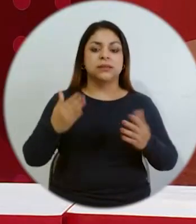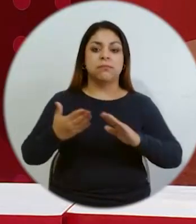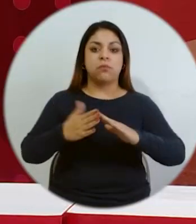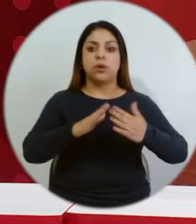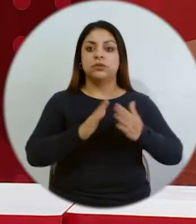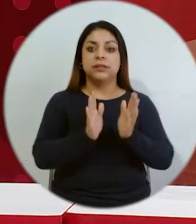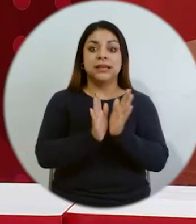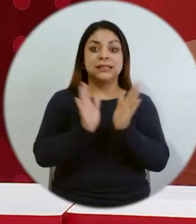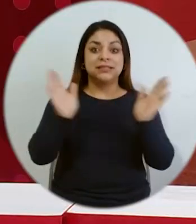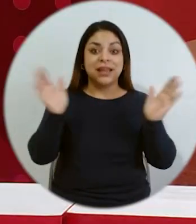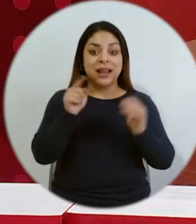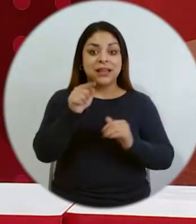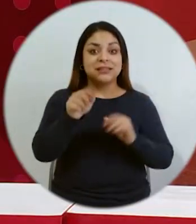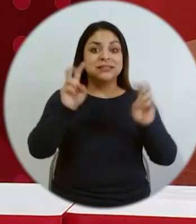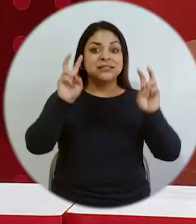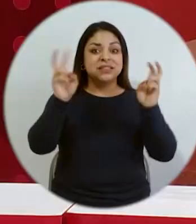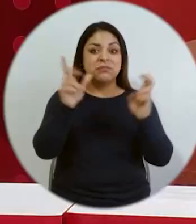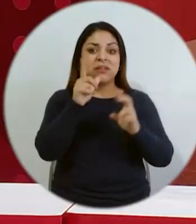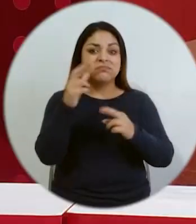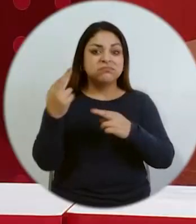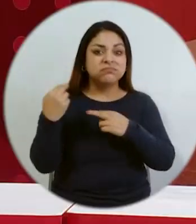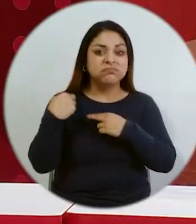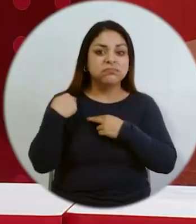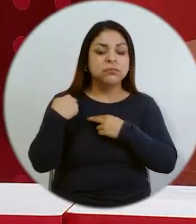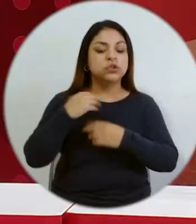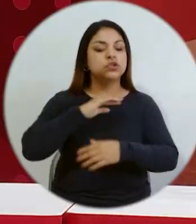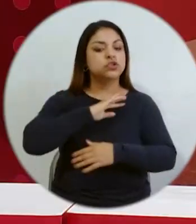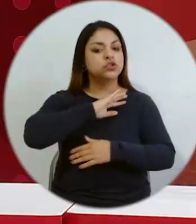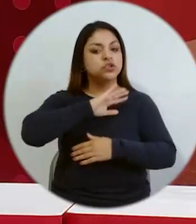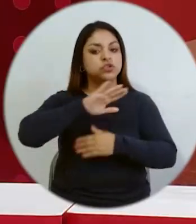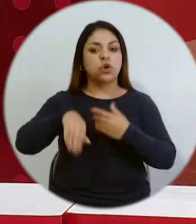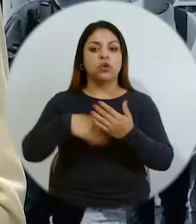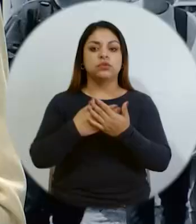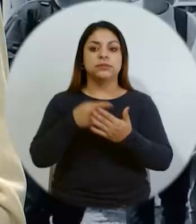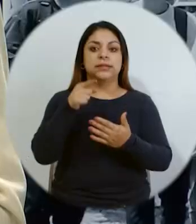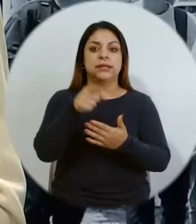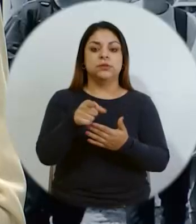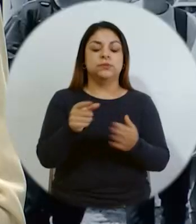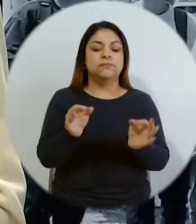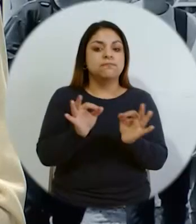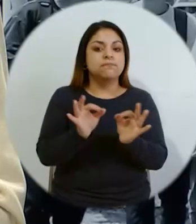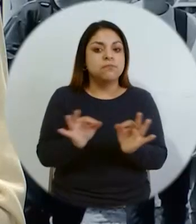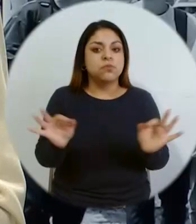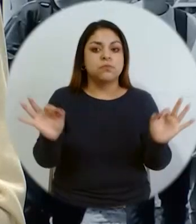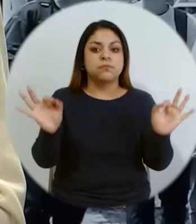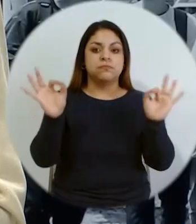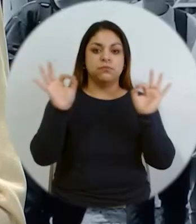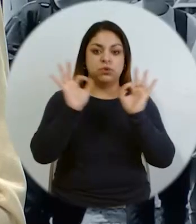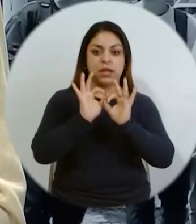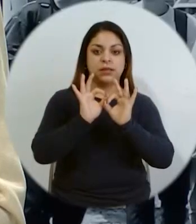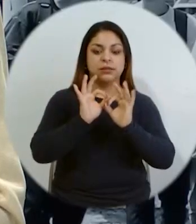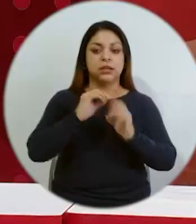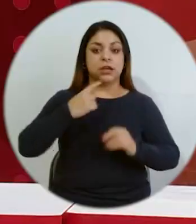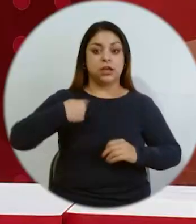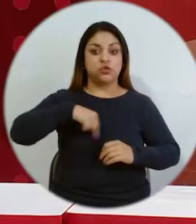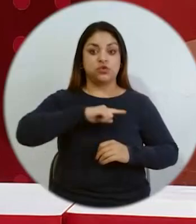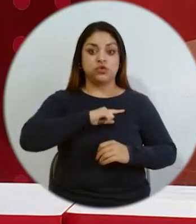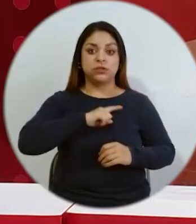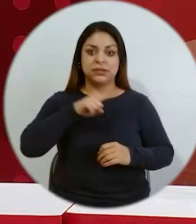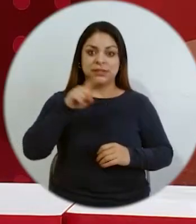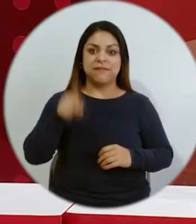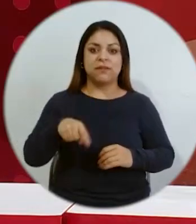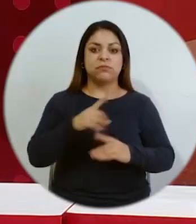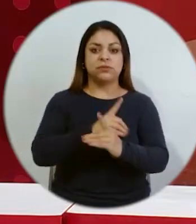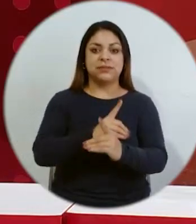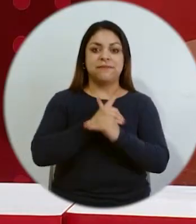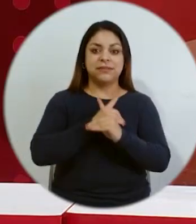la población general de que esto es un asunto de todas y todas, de todos y todas, tal vez es el punto más importante, ¿verdad?, de que nos pongamos la